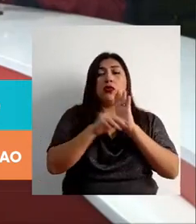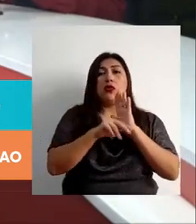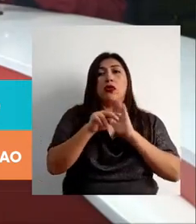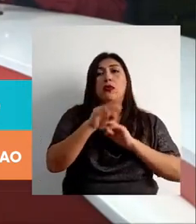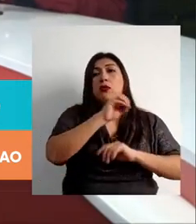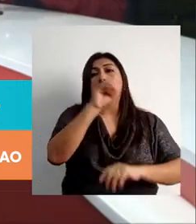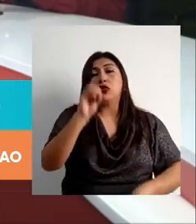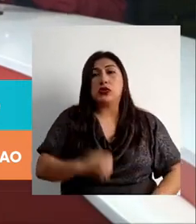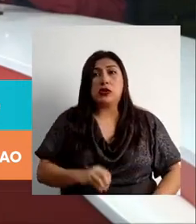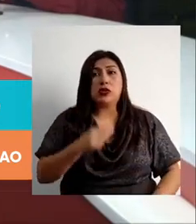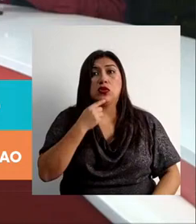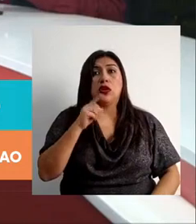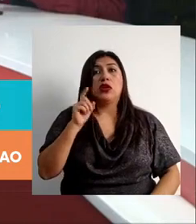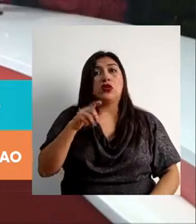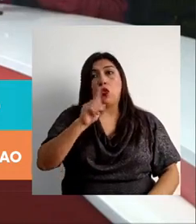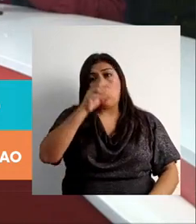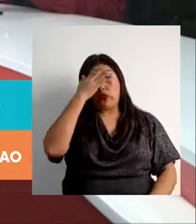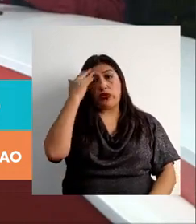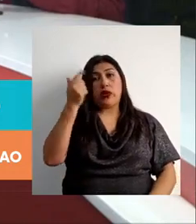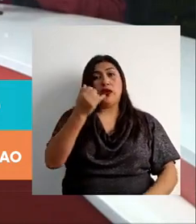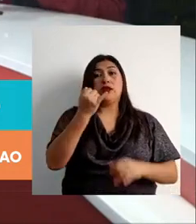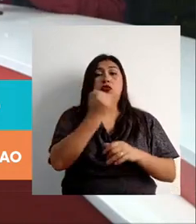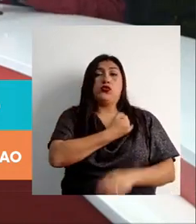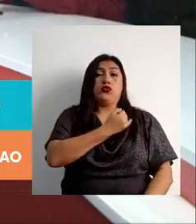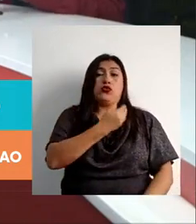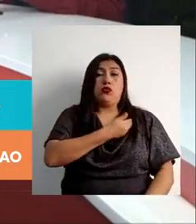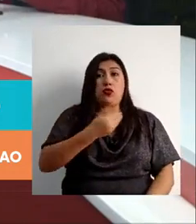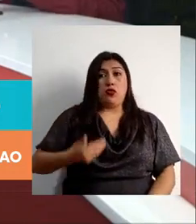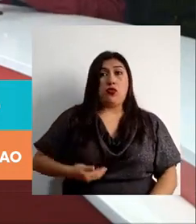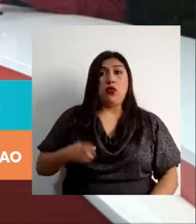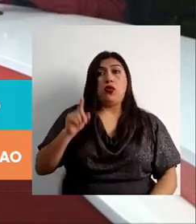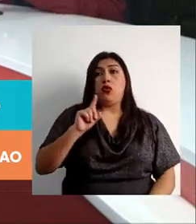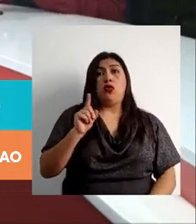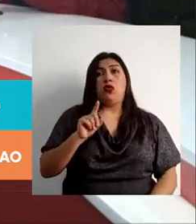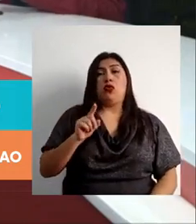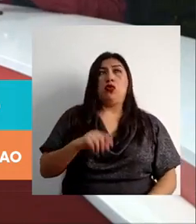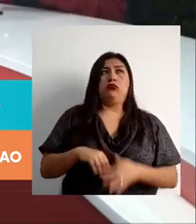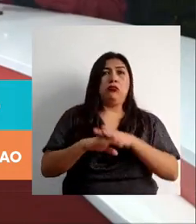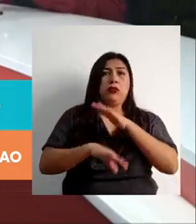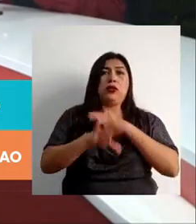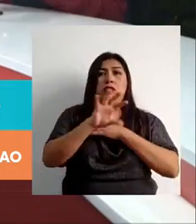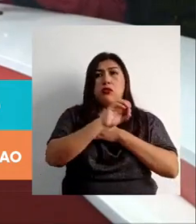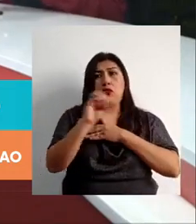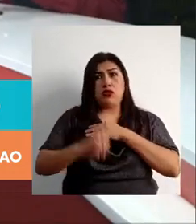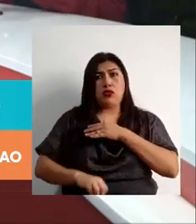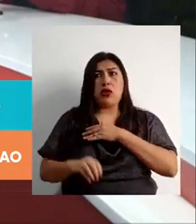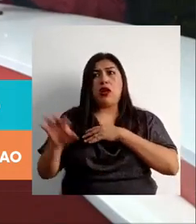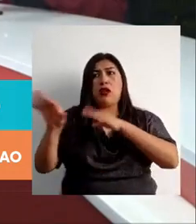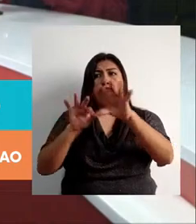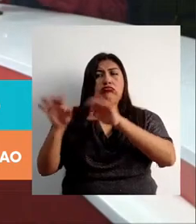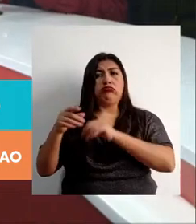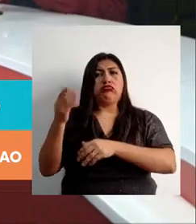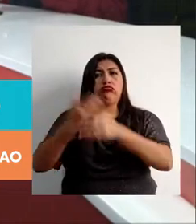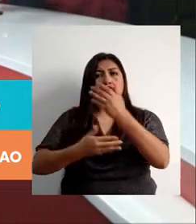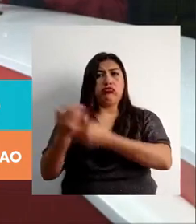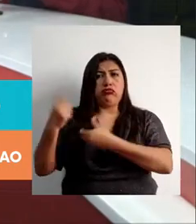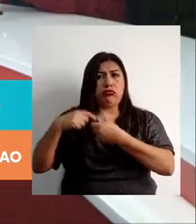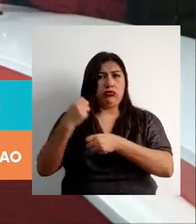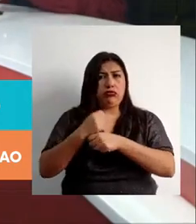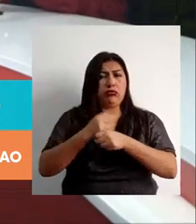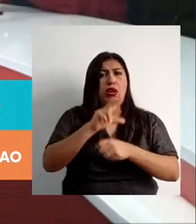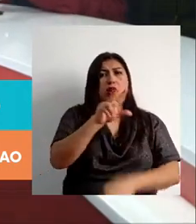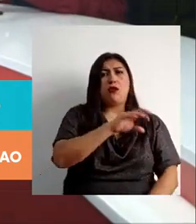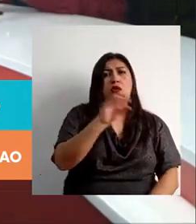que las instituciones públicas deben contratar no menos del 5% y las privadas con más de 50 trabajadores no menos